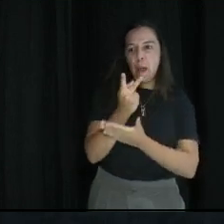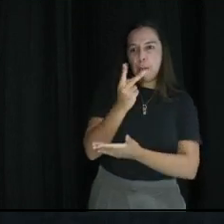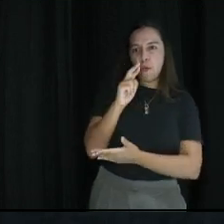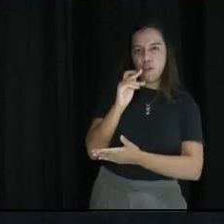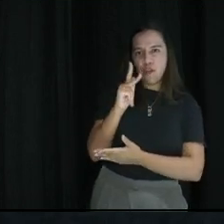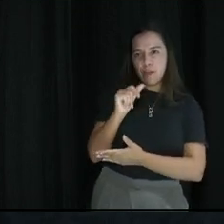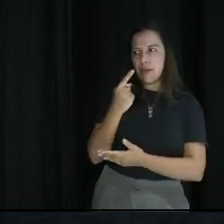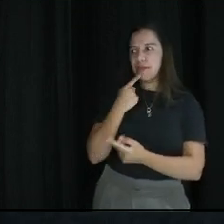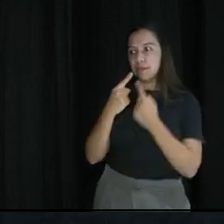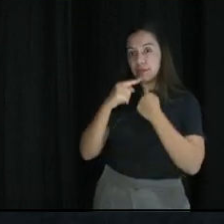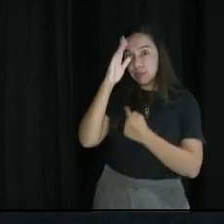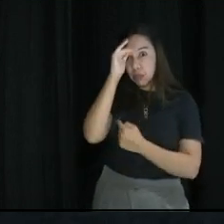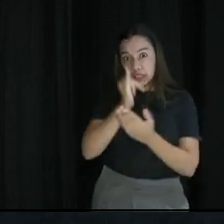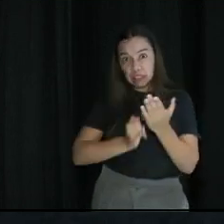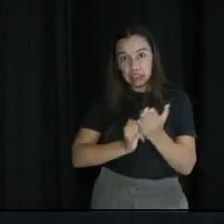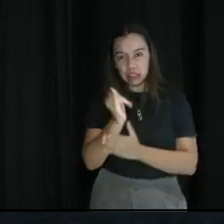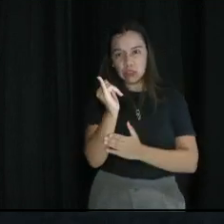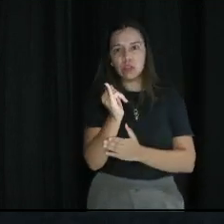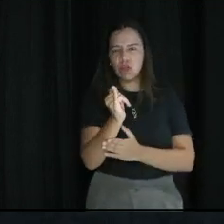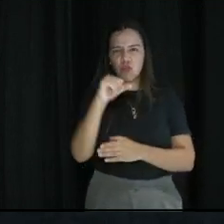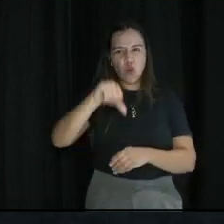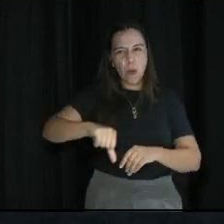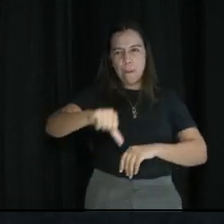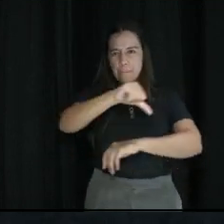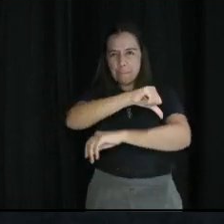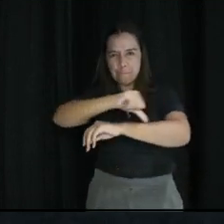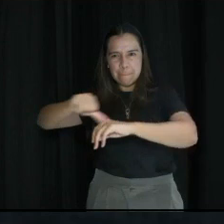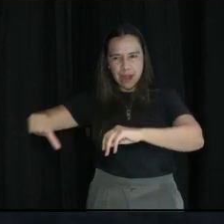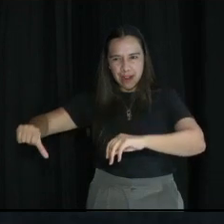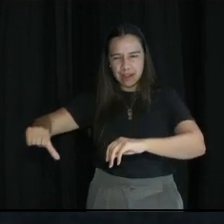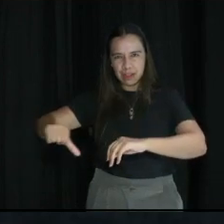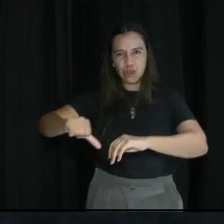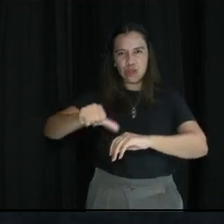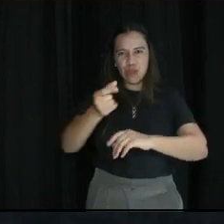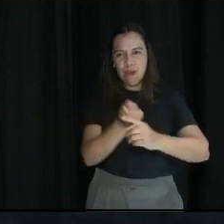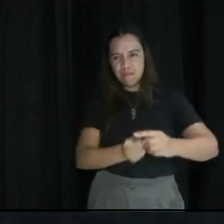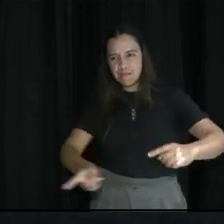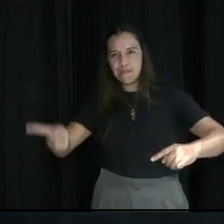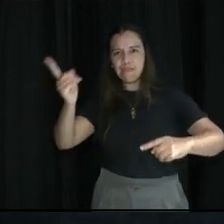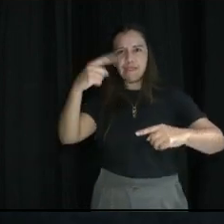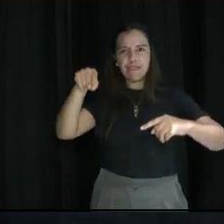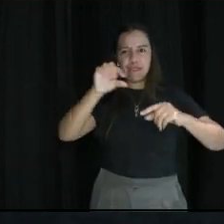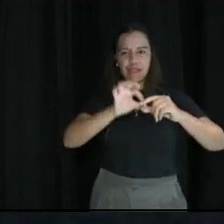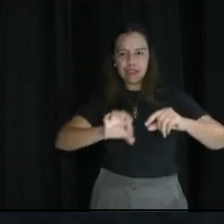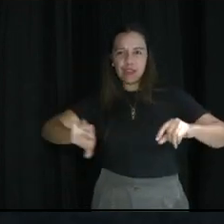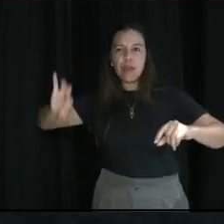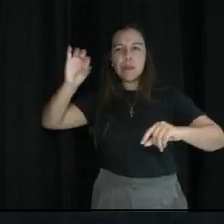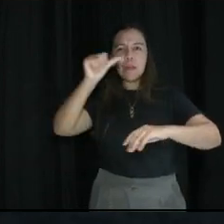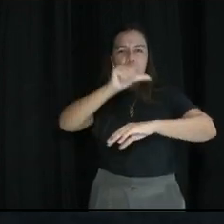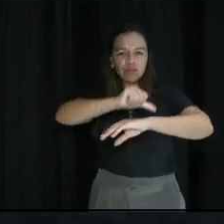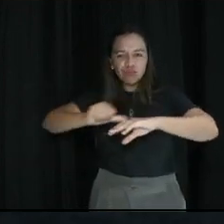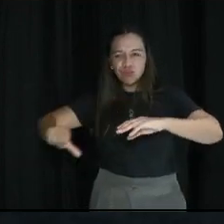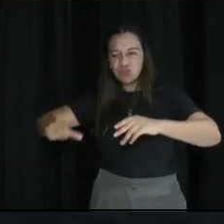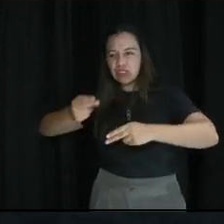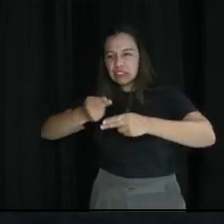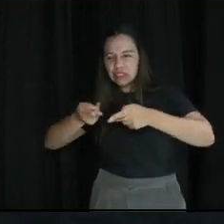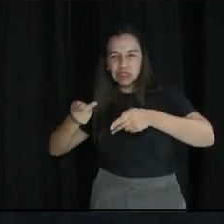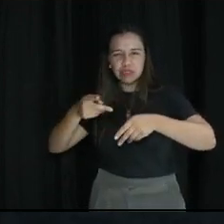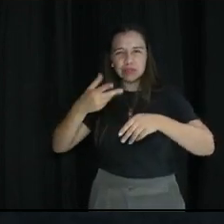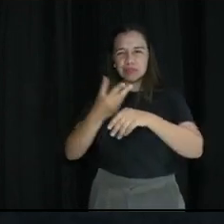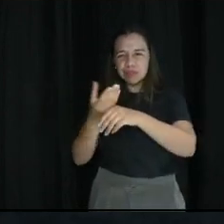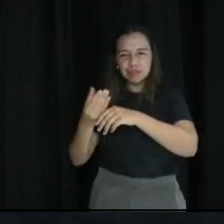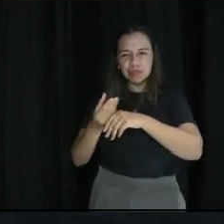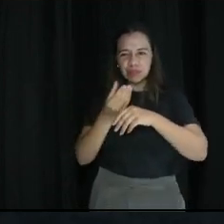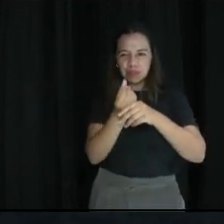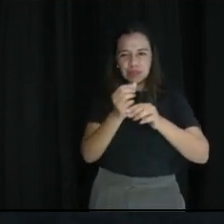decisión de realizar una cirugía correctiva. eliminando otra vértebra